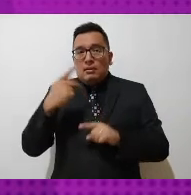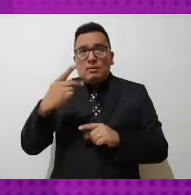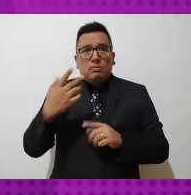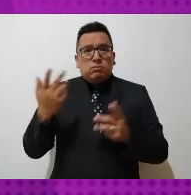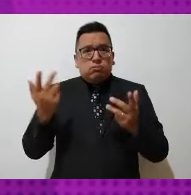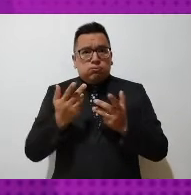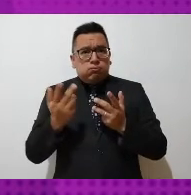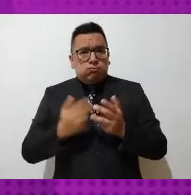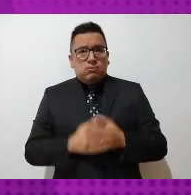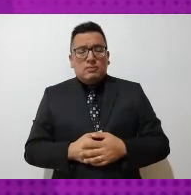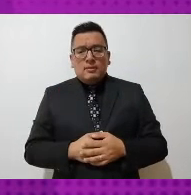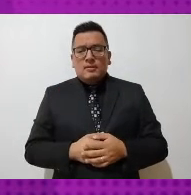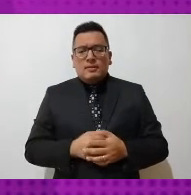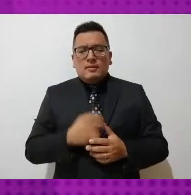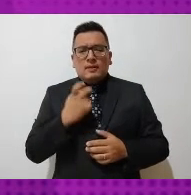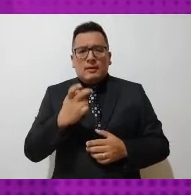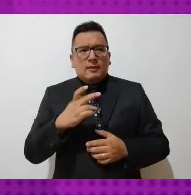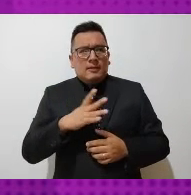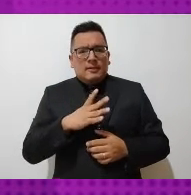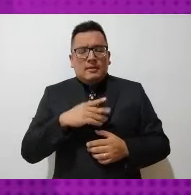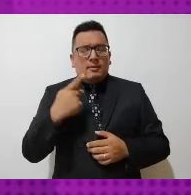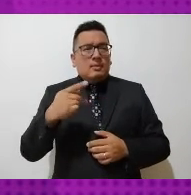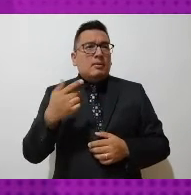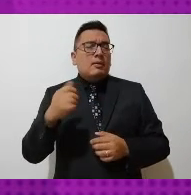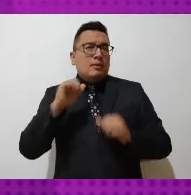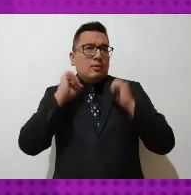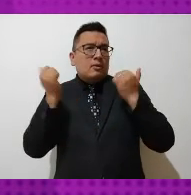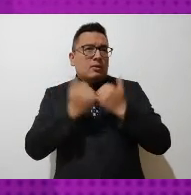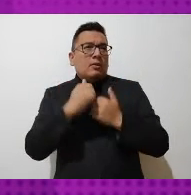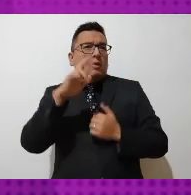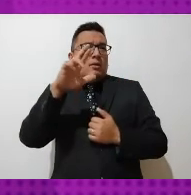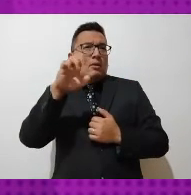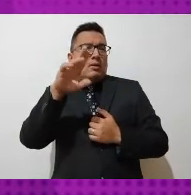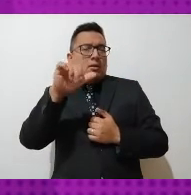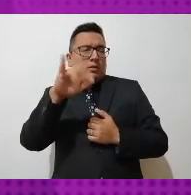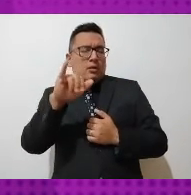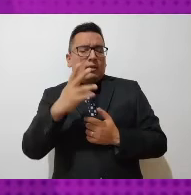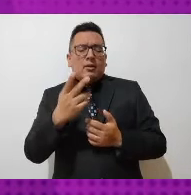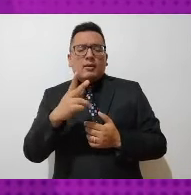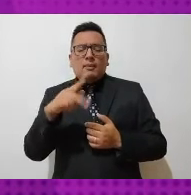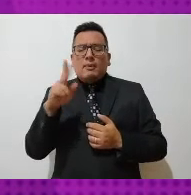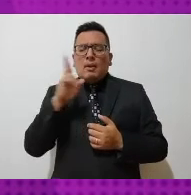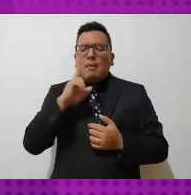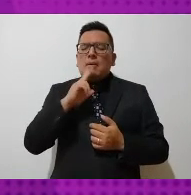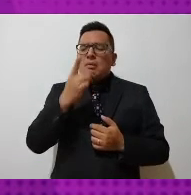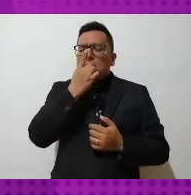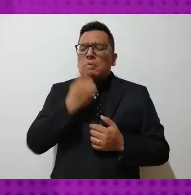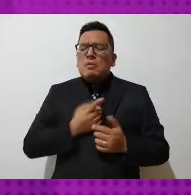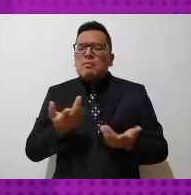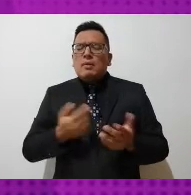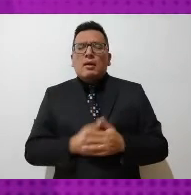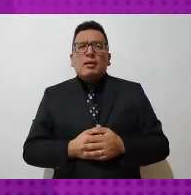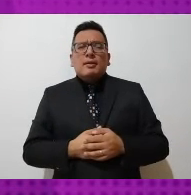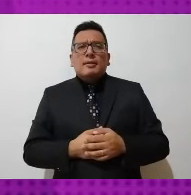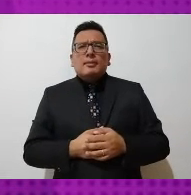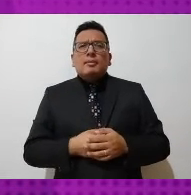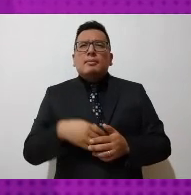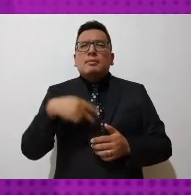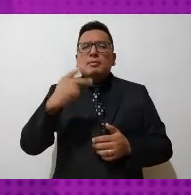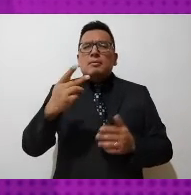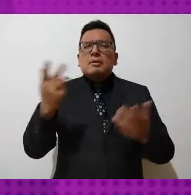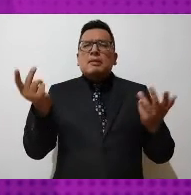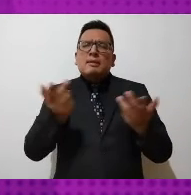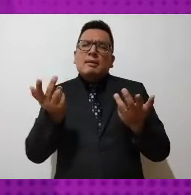ustedes que se han establecido desde Renacedi. Yo te pediría comentar qué tipo de